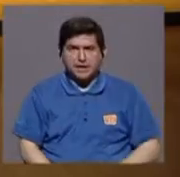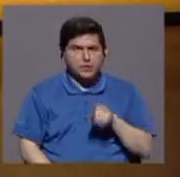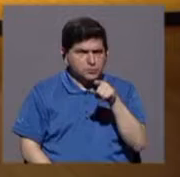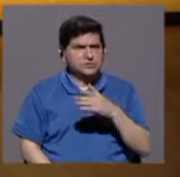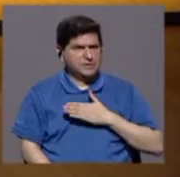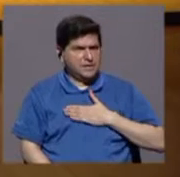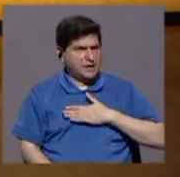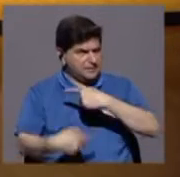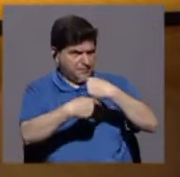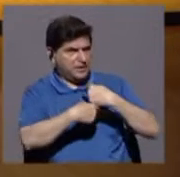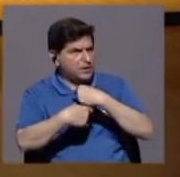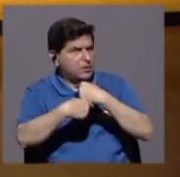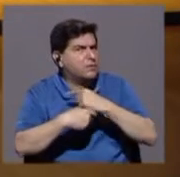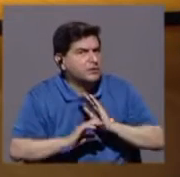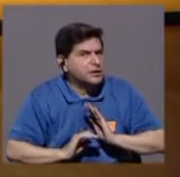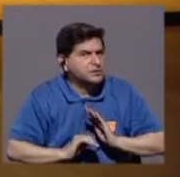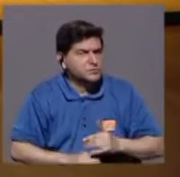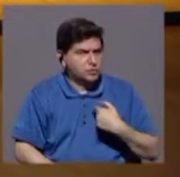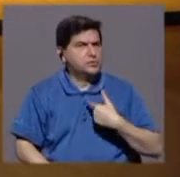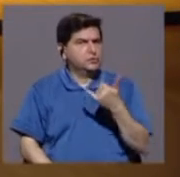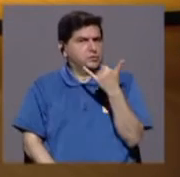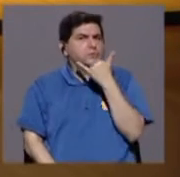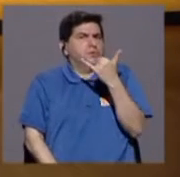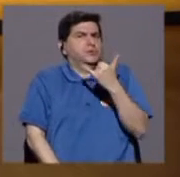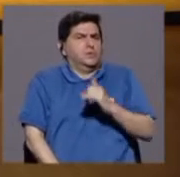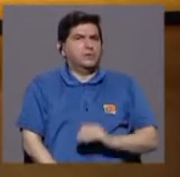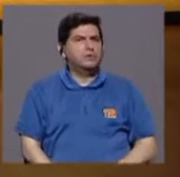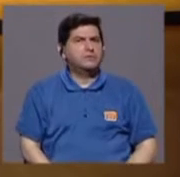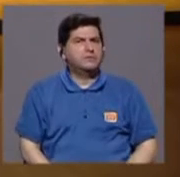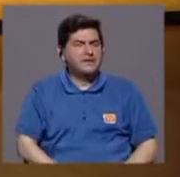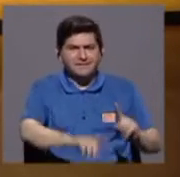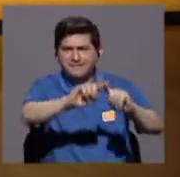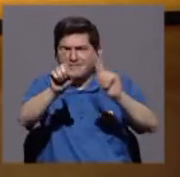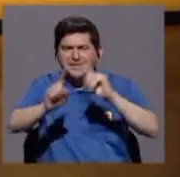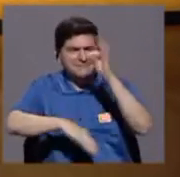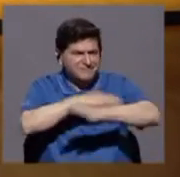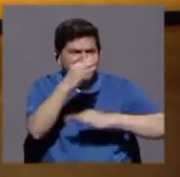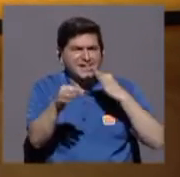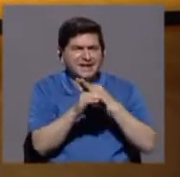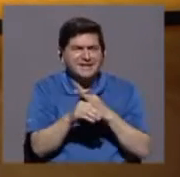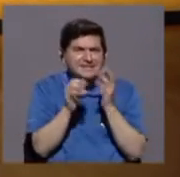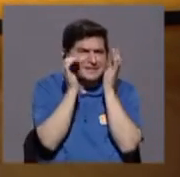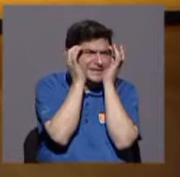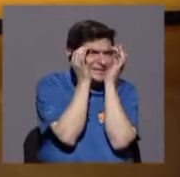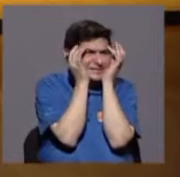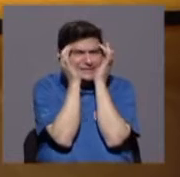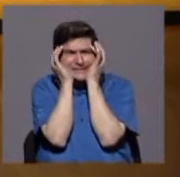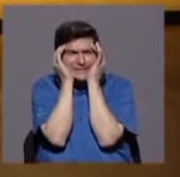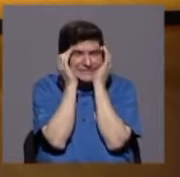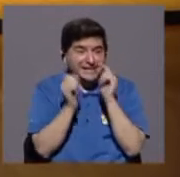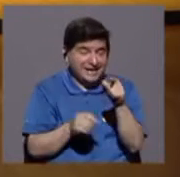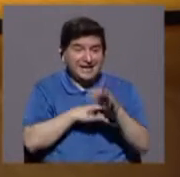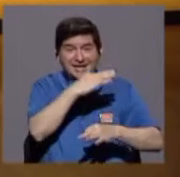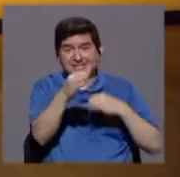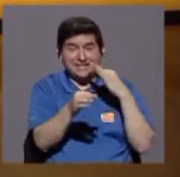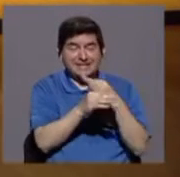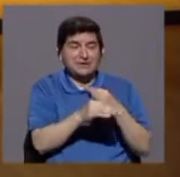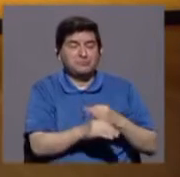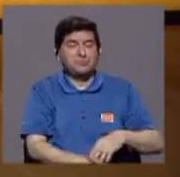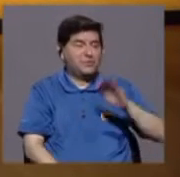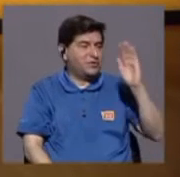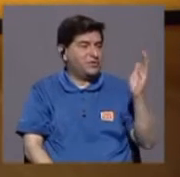no es, si me equivoco, hay distintos niveles de agobio en los espejos de distintos